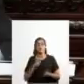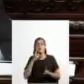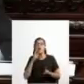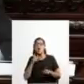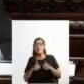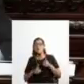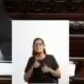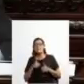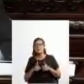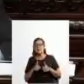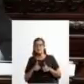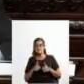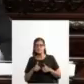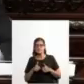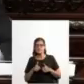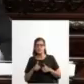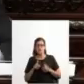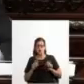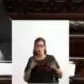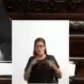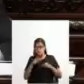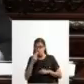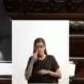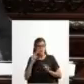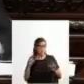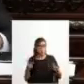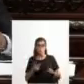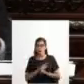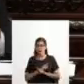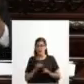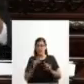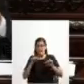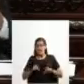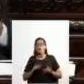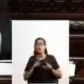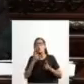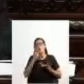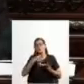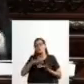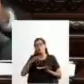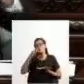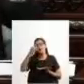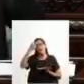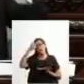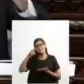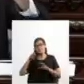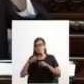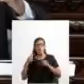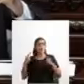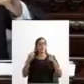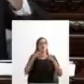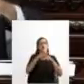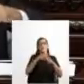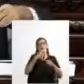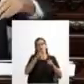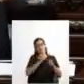la competencia no tiene estos problemas. Acá no es el sector agropecuario contra el comercial o